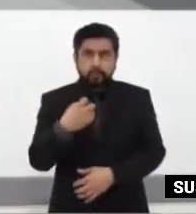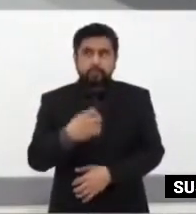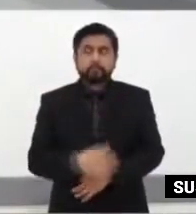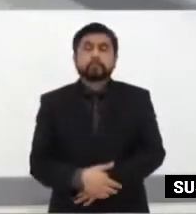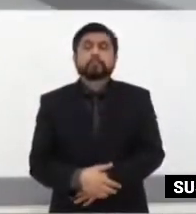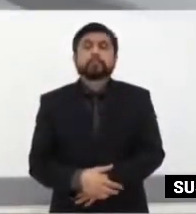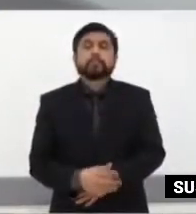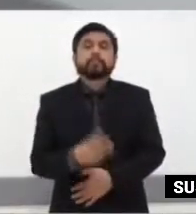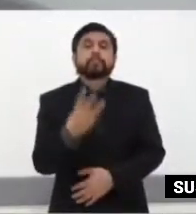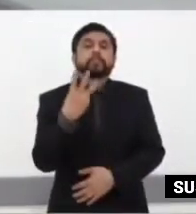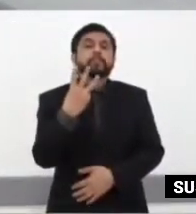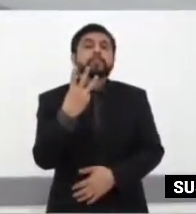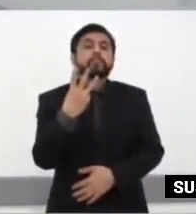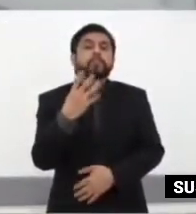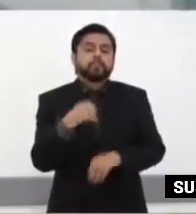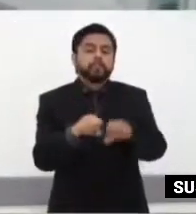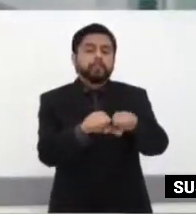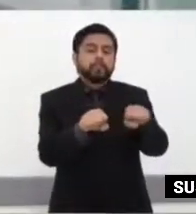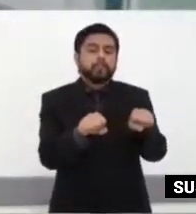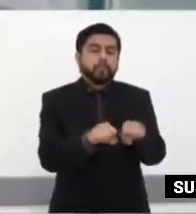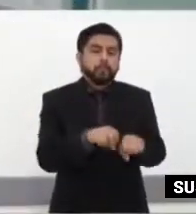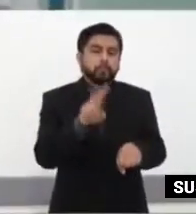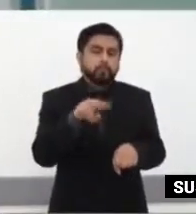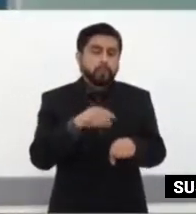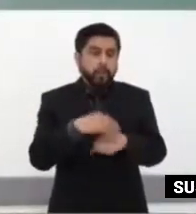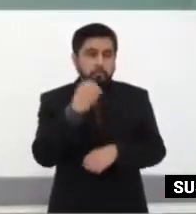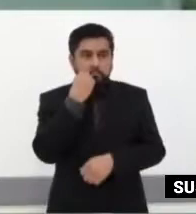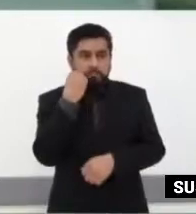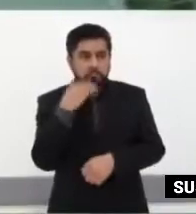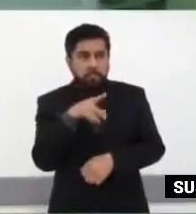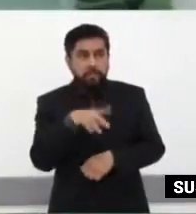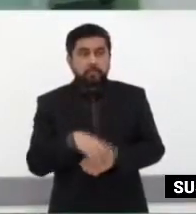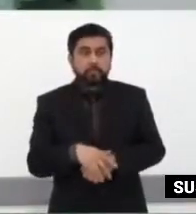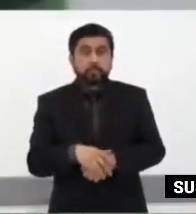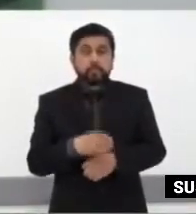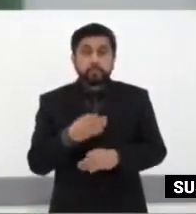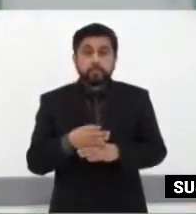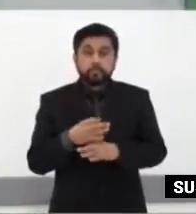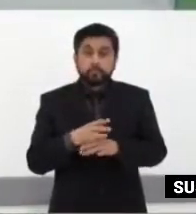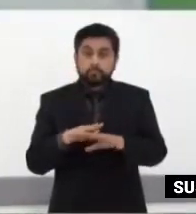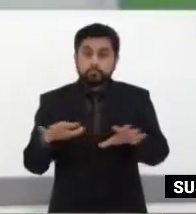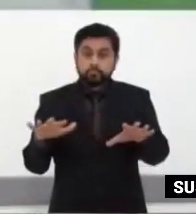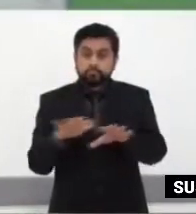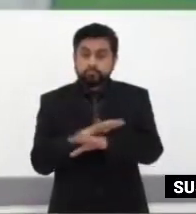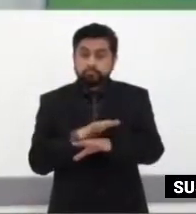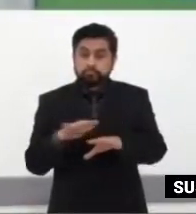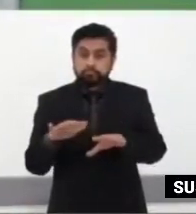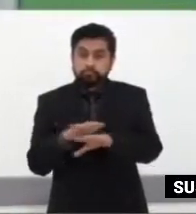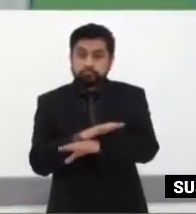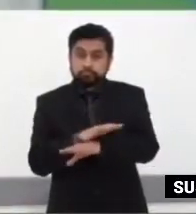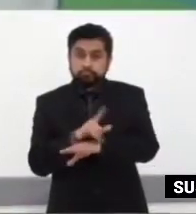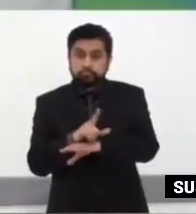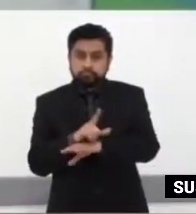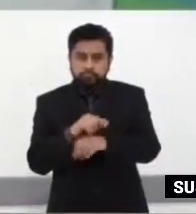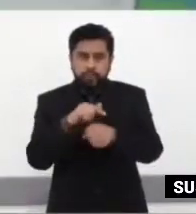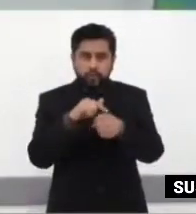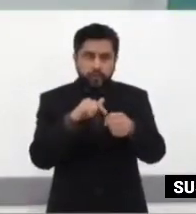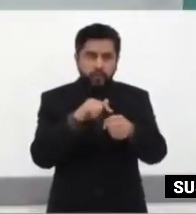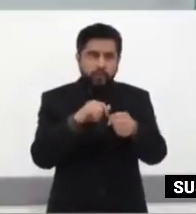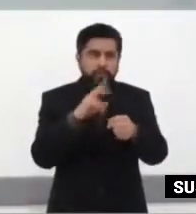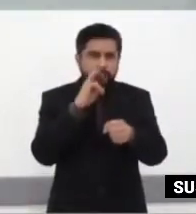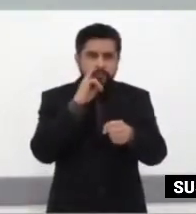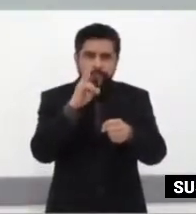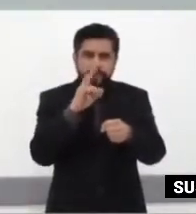Son tres cubículos, padrísimo. Y cambiaron, adentro de las salas cambiaron, van cambiando los colores otra vez para